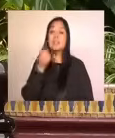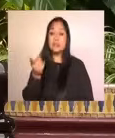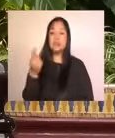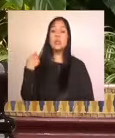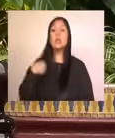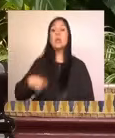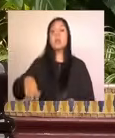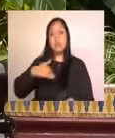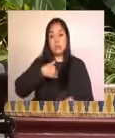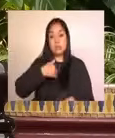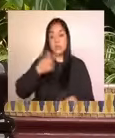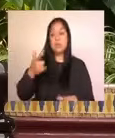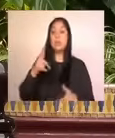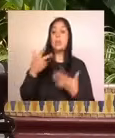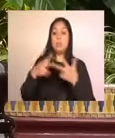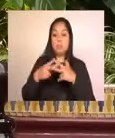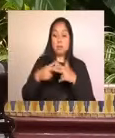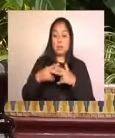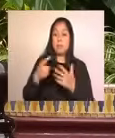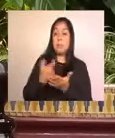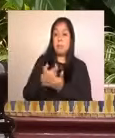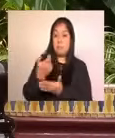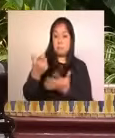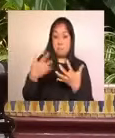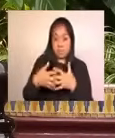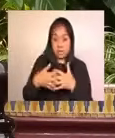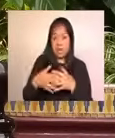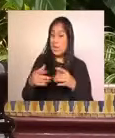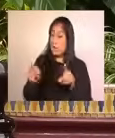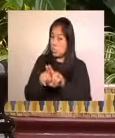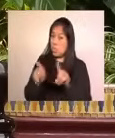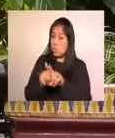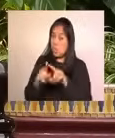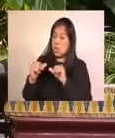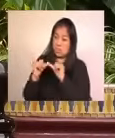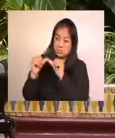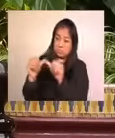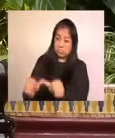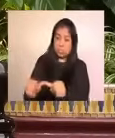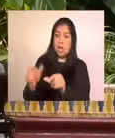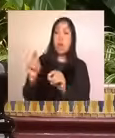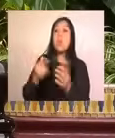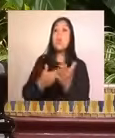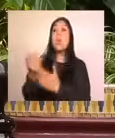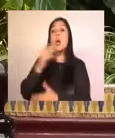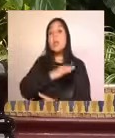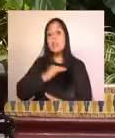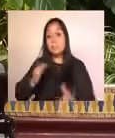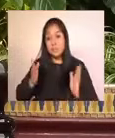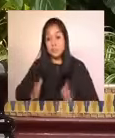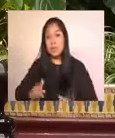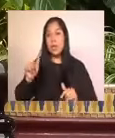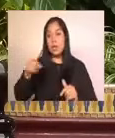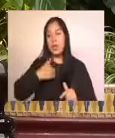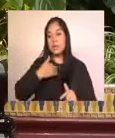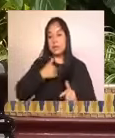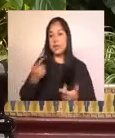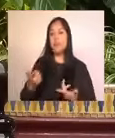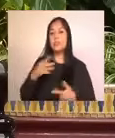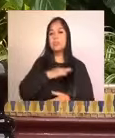mecanismo para pago de empresas? ¿Se va a continuar con este mismo mecanismo, aunque haya un nuevo ministro? Sabemos que ahorita hay una ministra